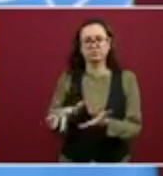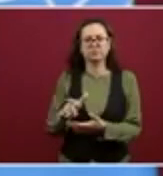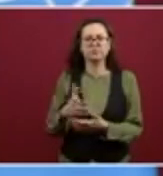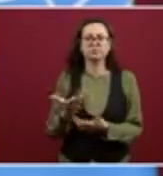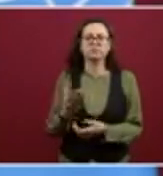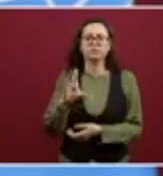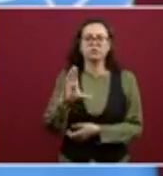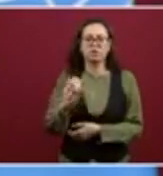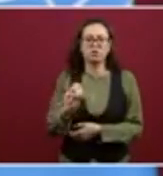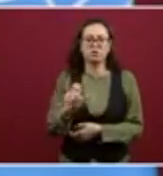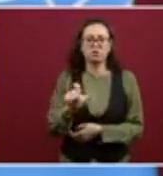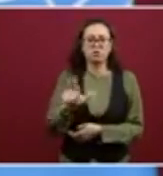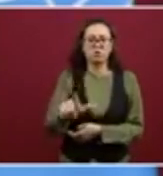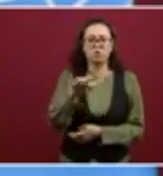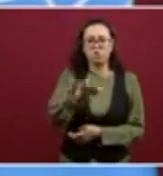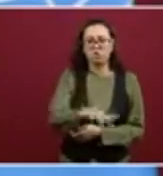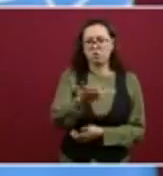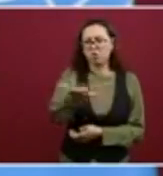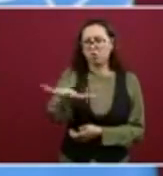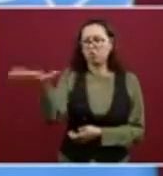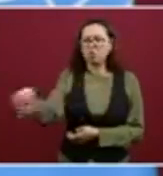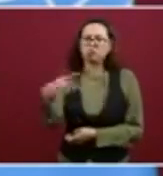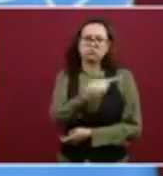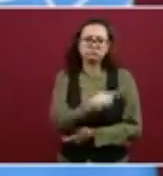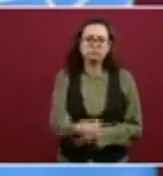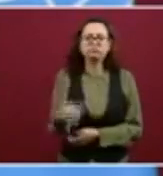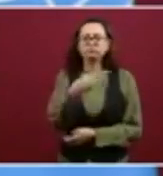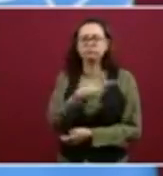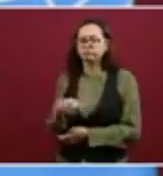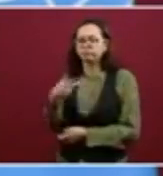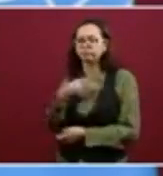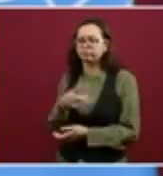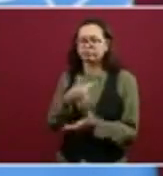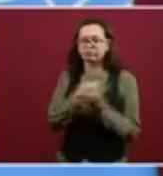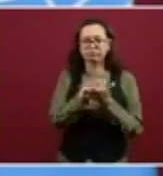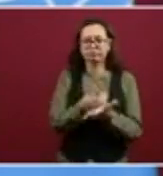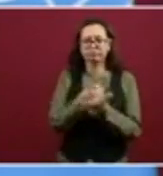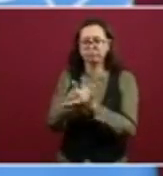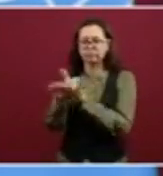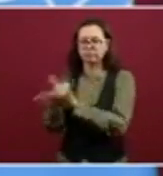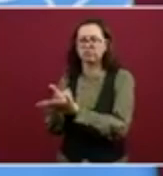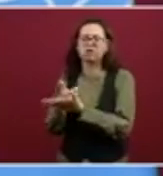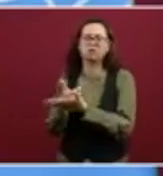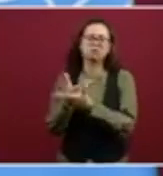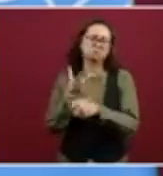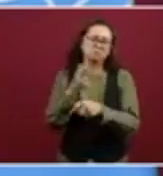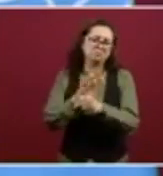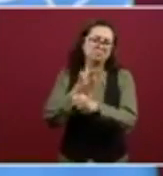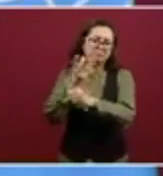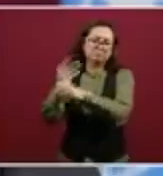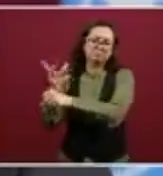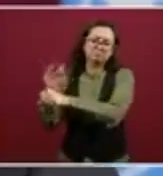colonias populares. Estamos trabajando en el renacimiento